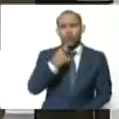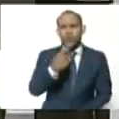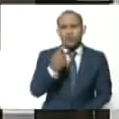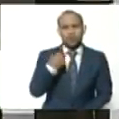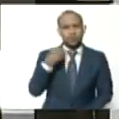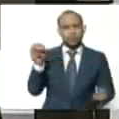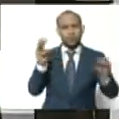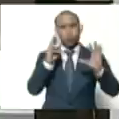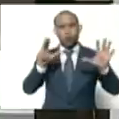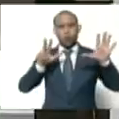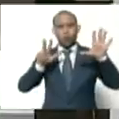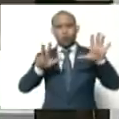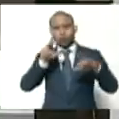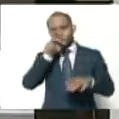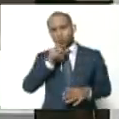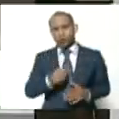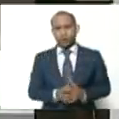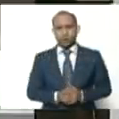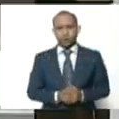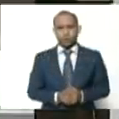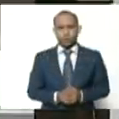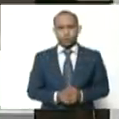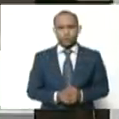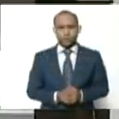increíble, 8 años